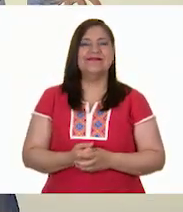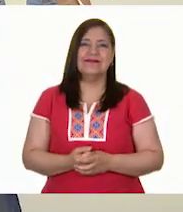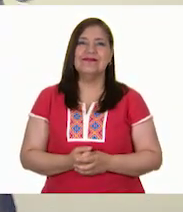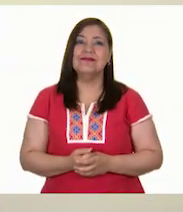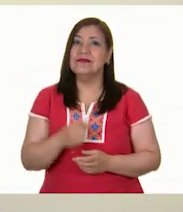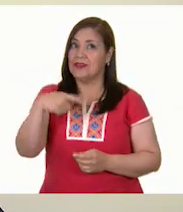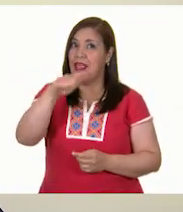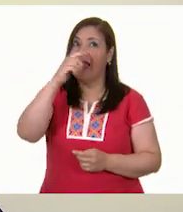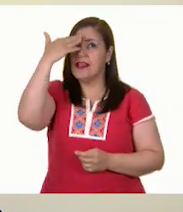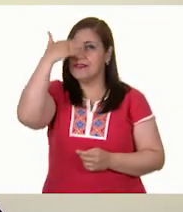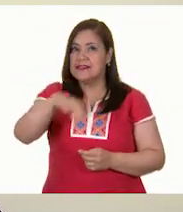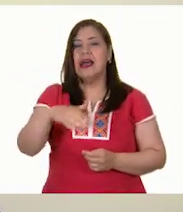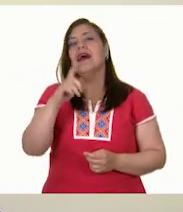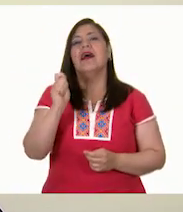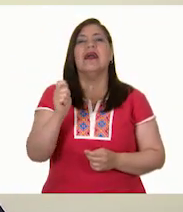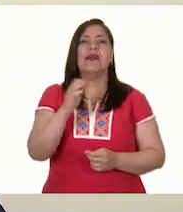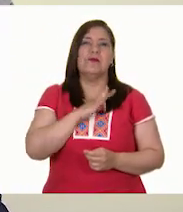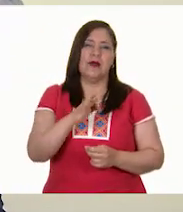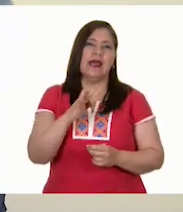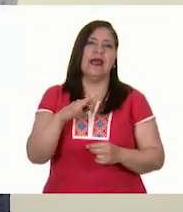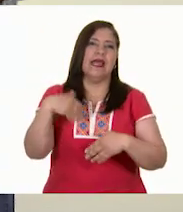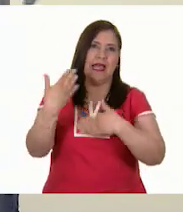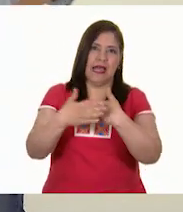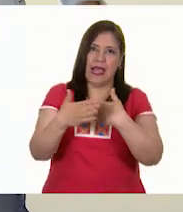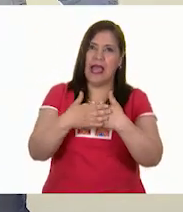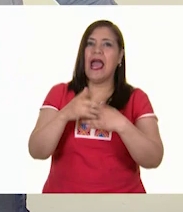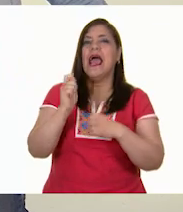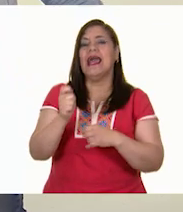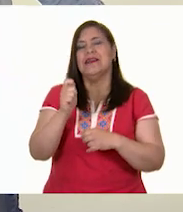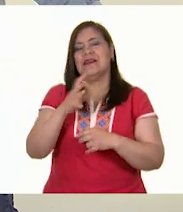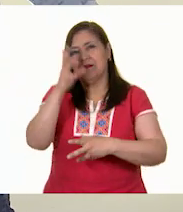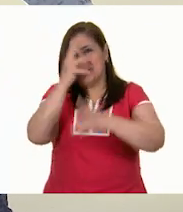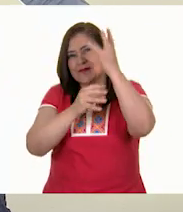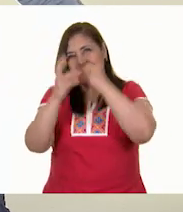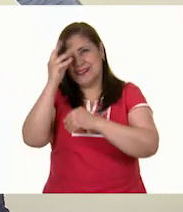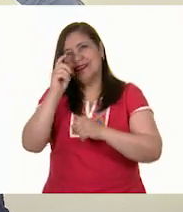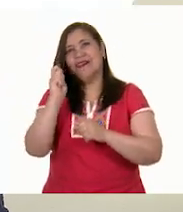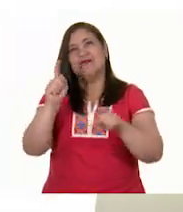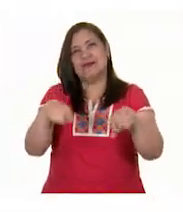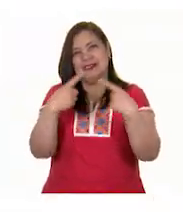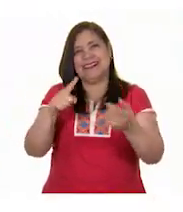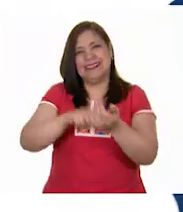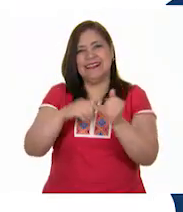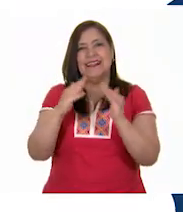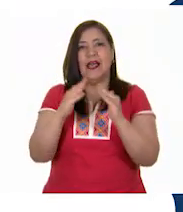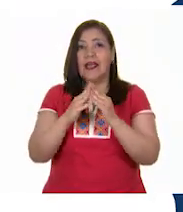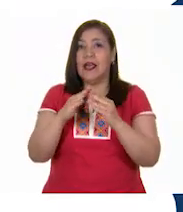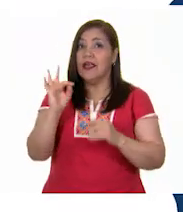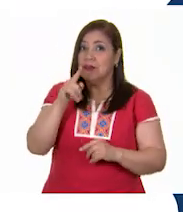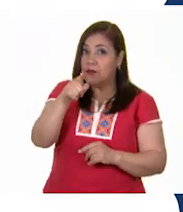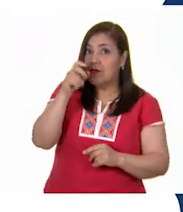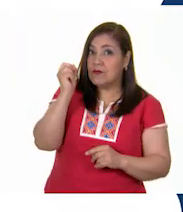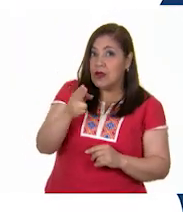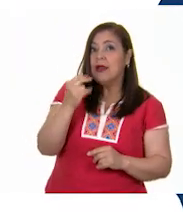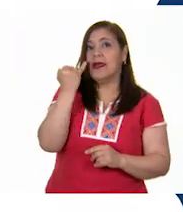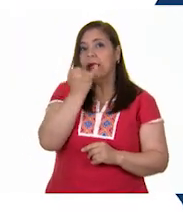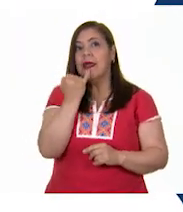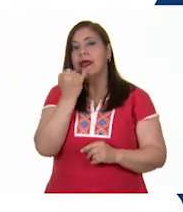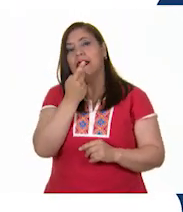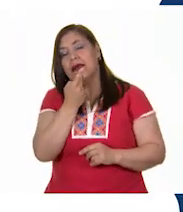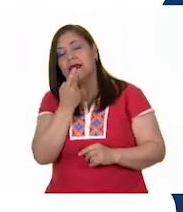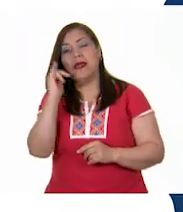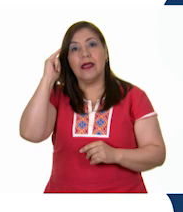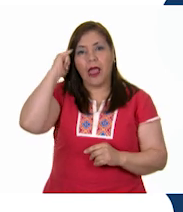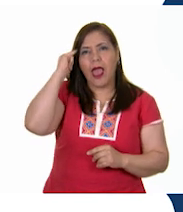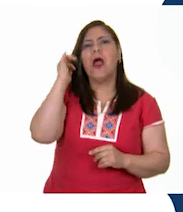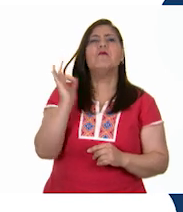Y ya saben, la semana que viene más, pero lo mejor porque es imposible. Aquí, en Aprende Música en Casa. Si tienes la fortuna de hablar una lengua